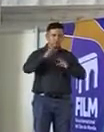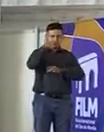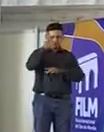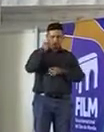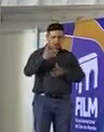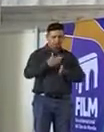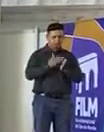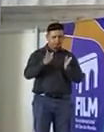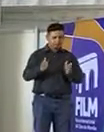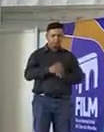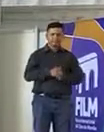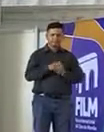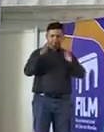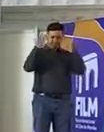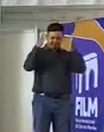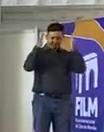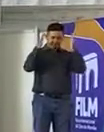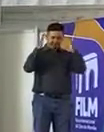Extensión.